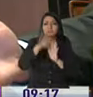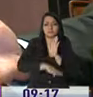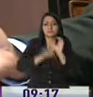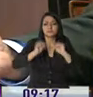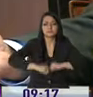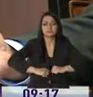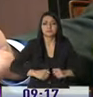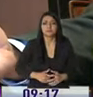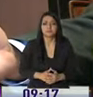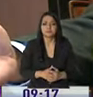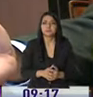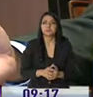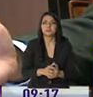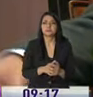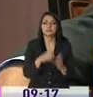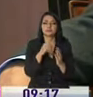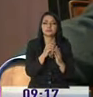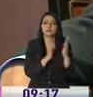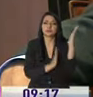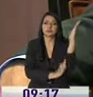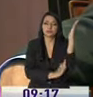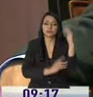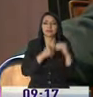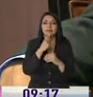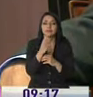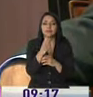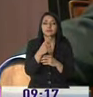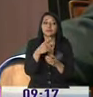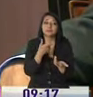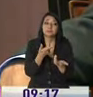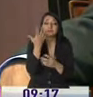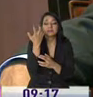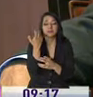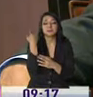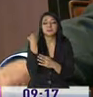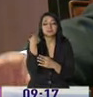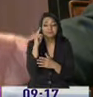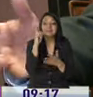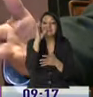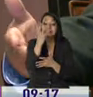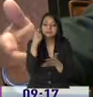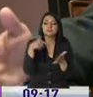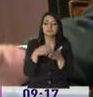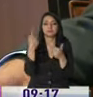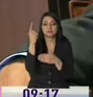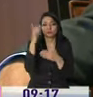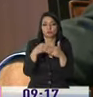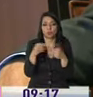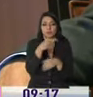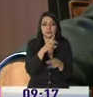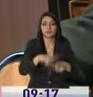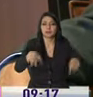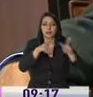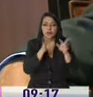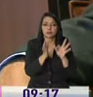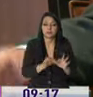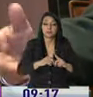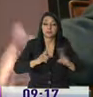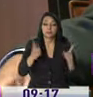El proyecto hoy se habla de un costo de alrededor de 15.000 millones de dólares. De los análisis que se han hecho de